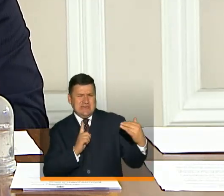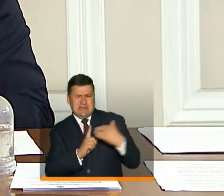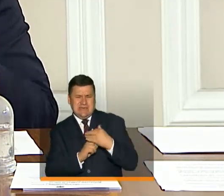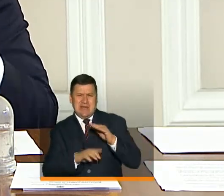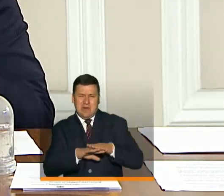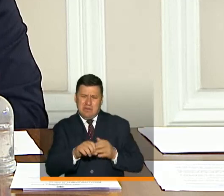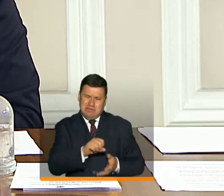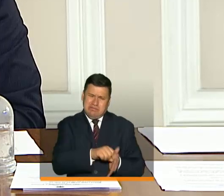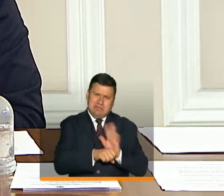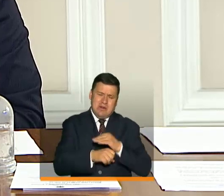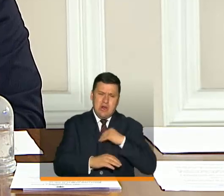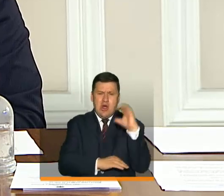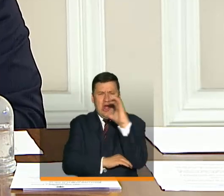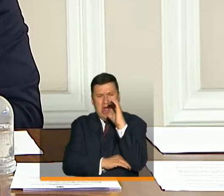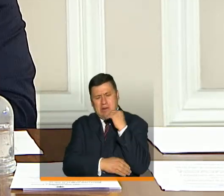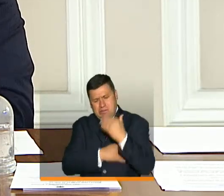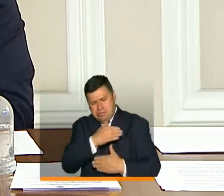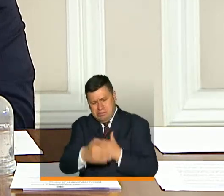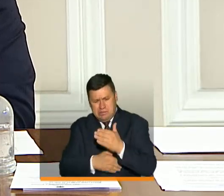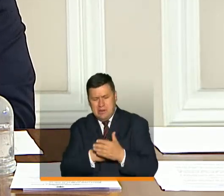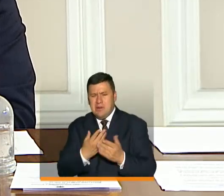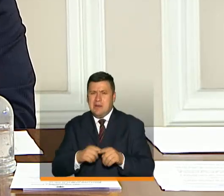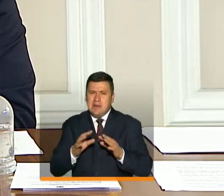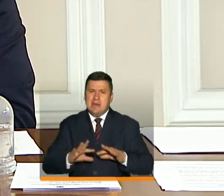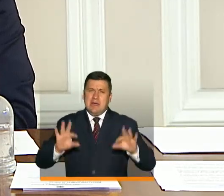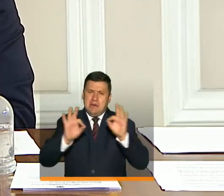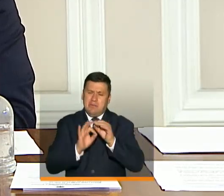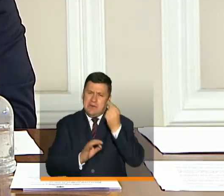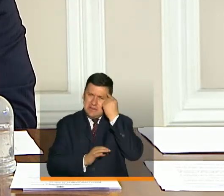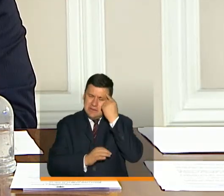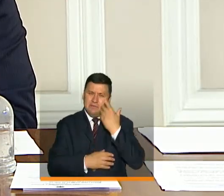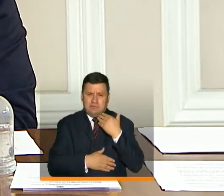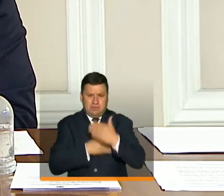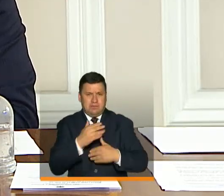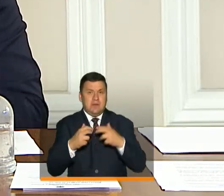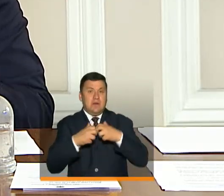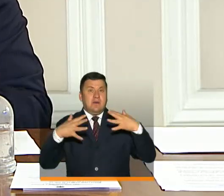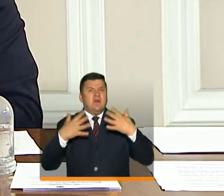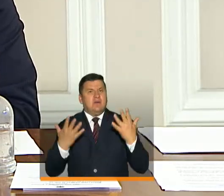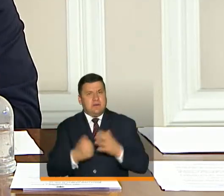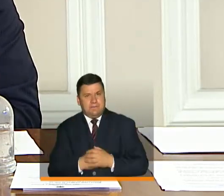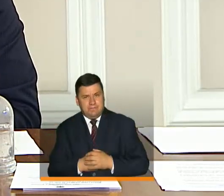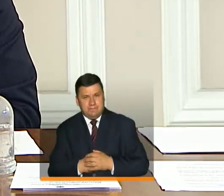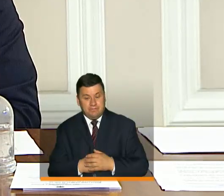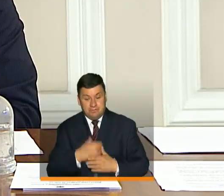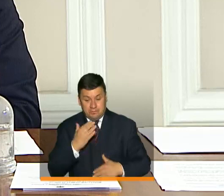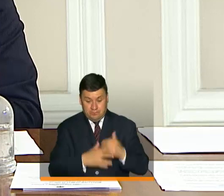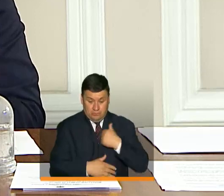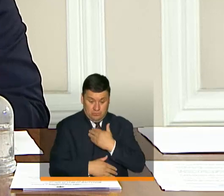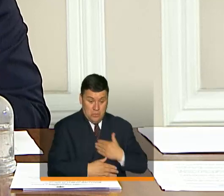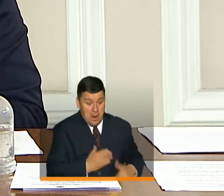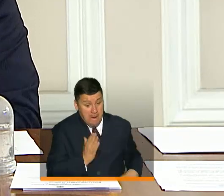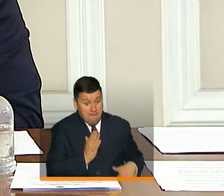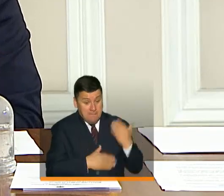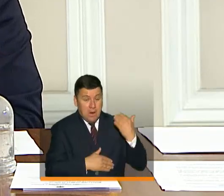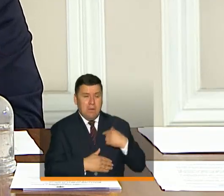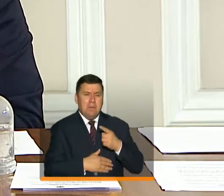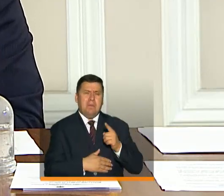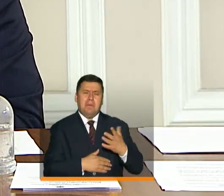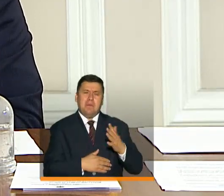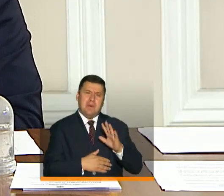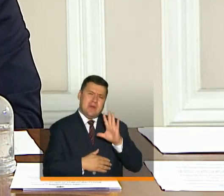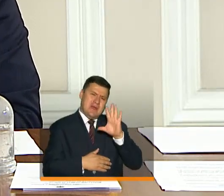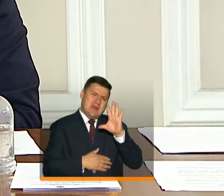la pandemia y que nuestro país avance. También es muy importante la transición energética. Cuando empezó nuestro gobierno, el país tenía cerca